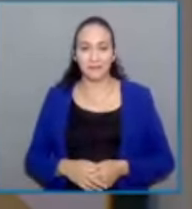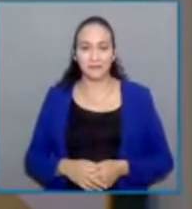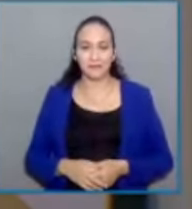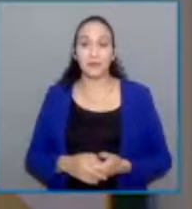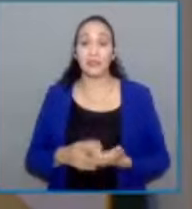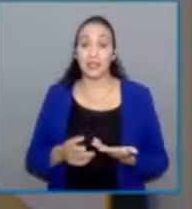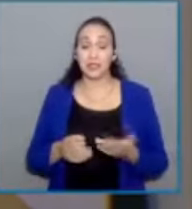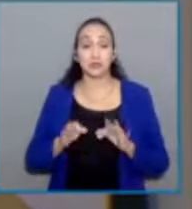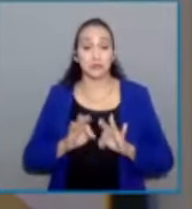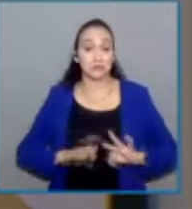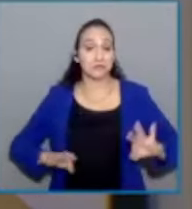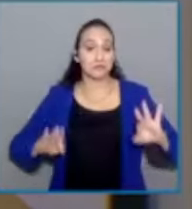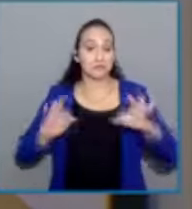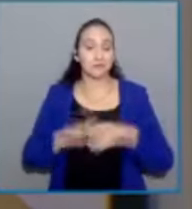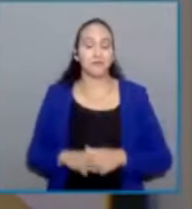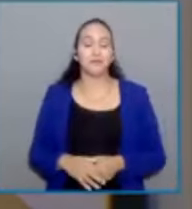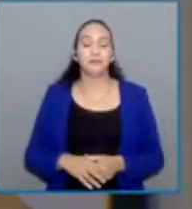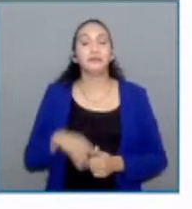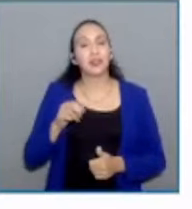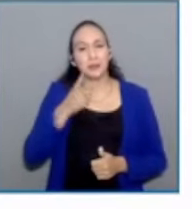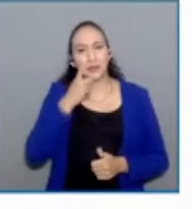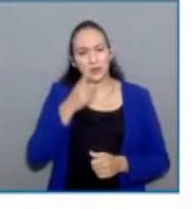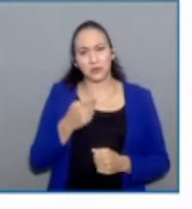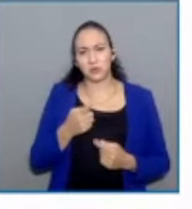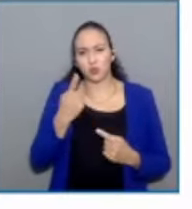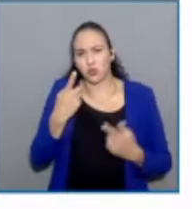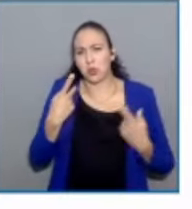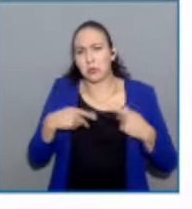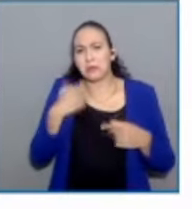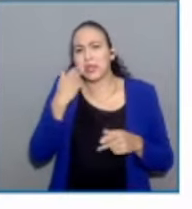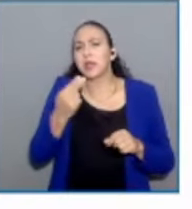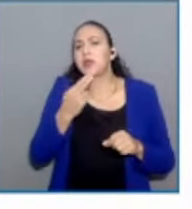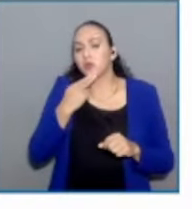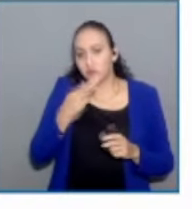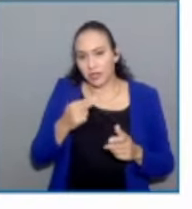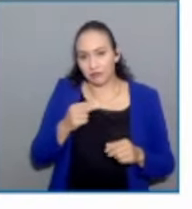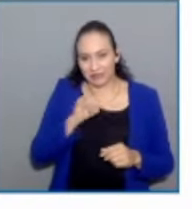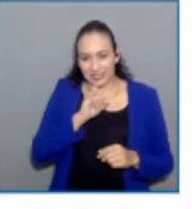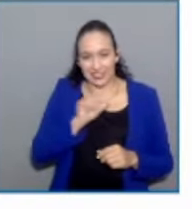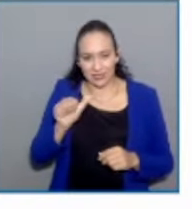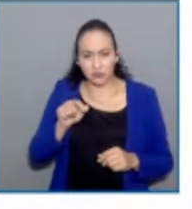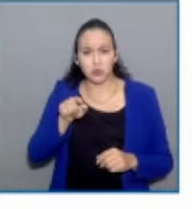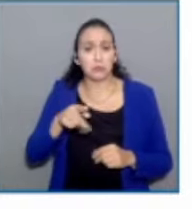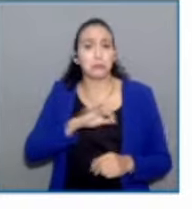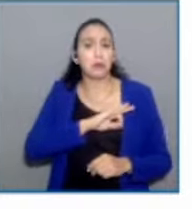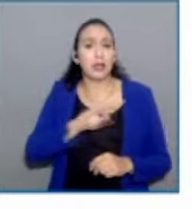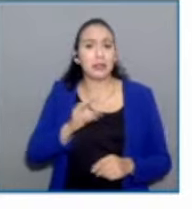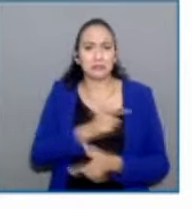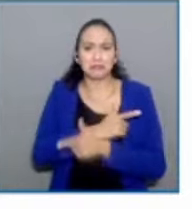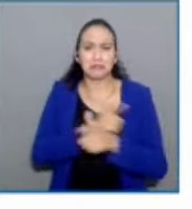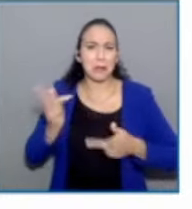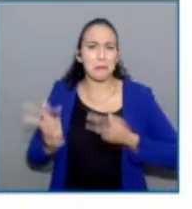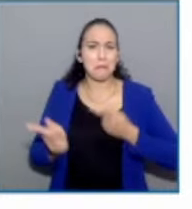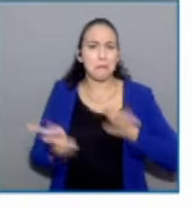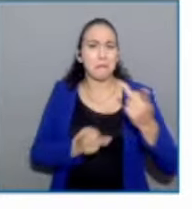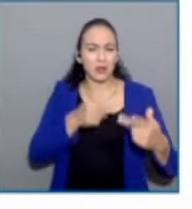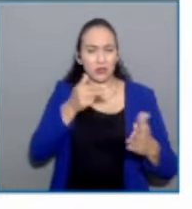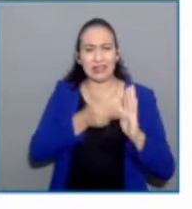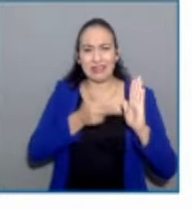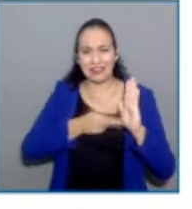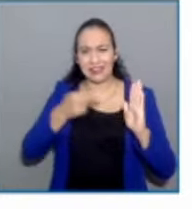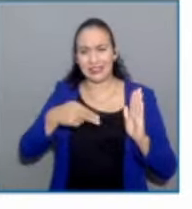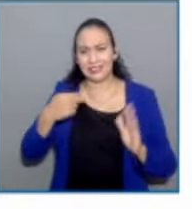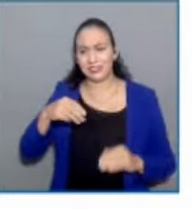ministra Indicó que cualquier persona que ingrese a la aplicación podrá preguntarle a sorjuana sobre qué trata el asunto que se